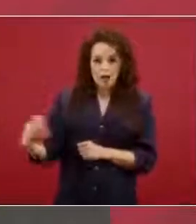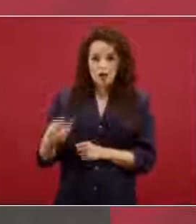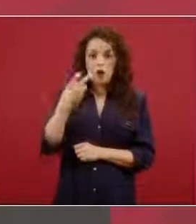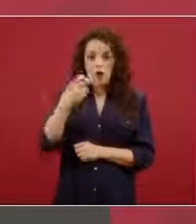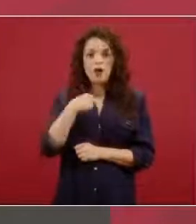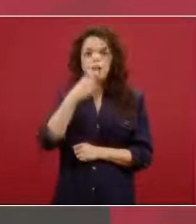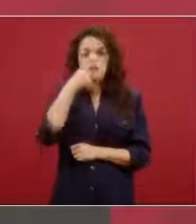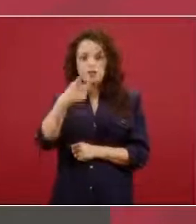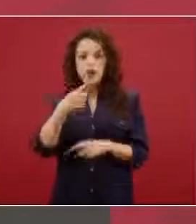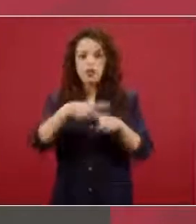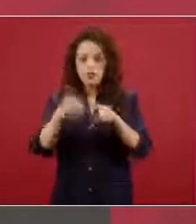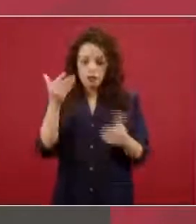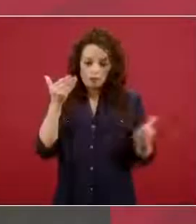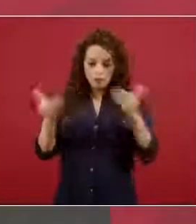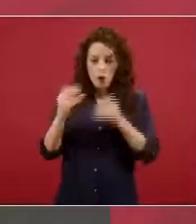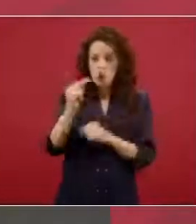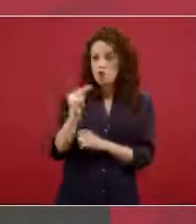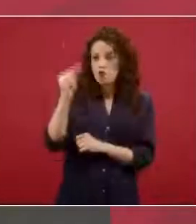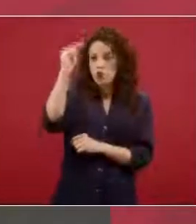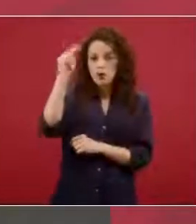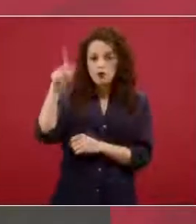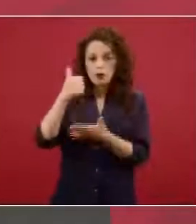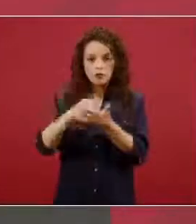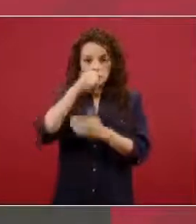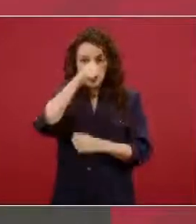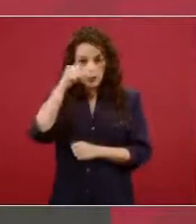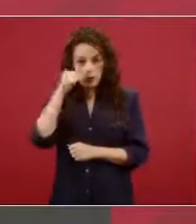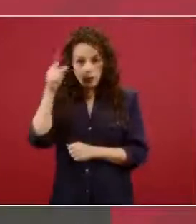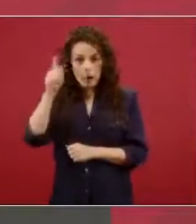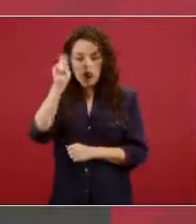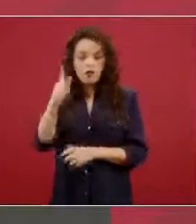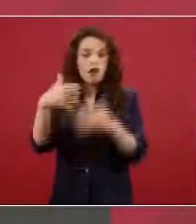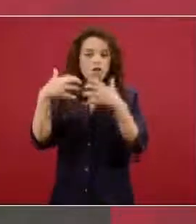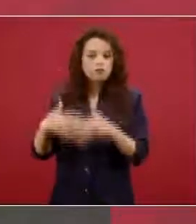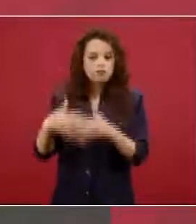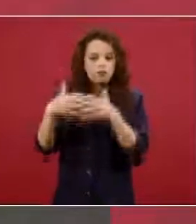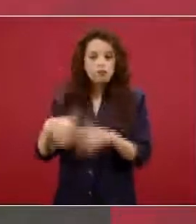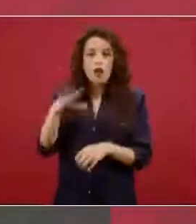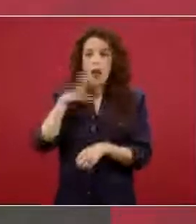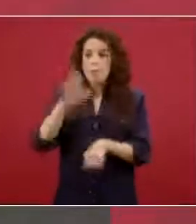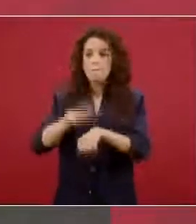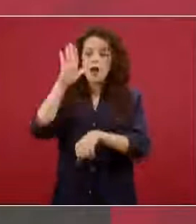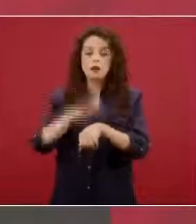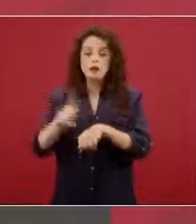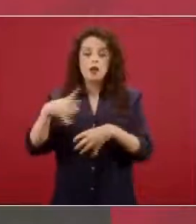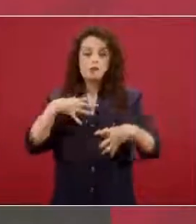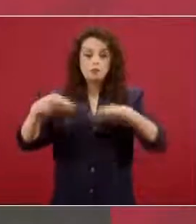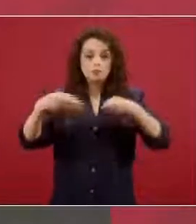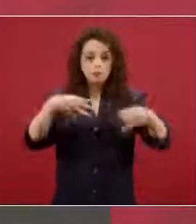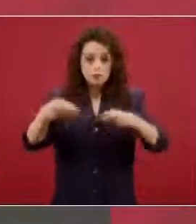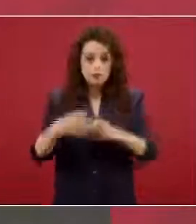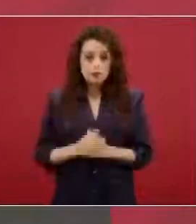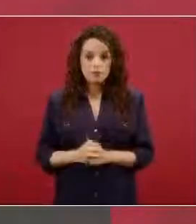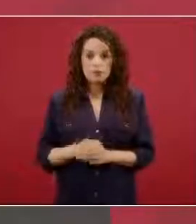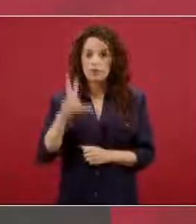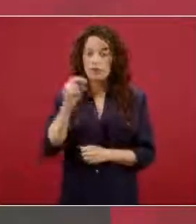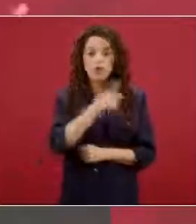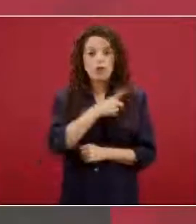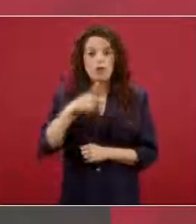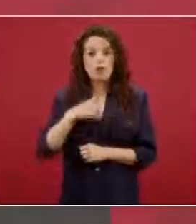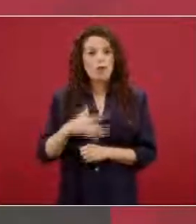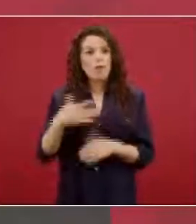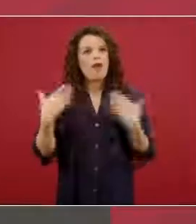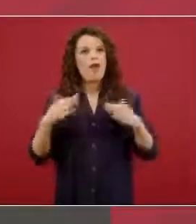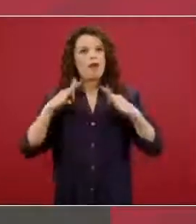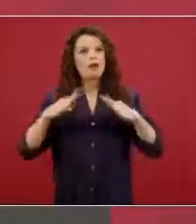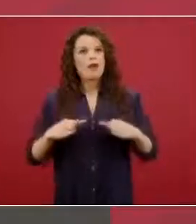diferencial en donde en la región norte, Juárez, la zona de las maquiladoras, hay una mayor transmisión. No hay que confiarse porque en el resto del estado